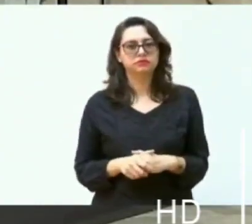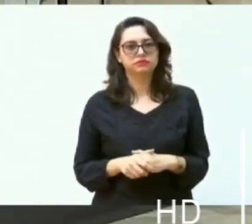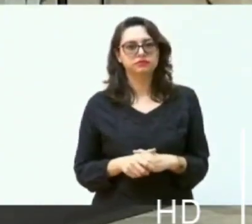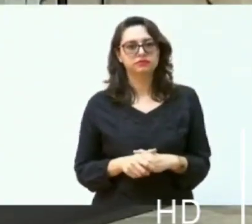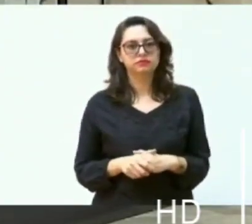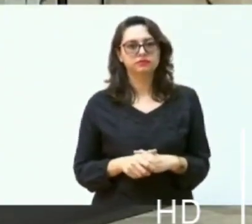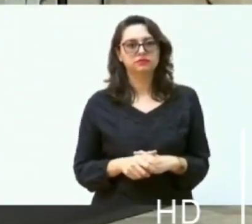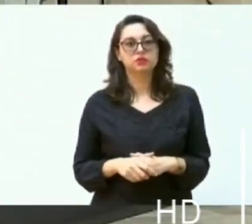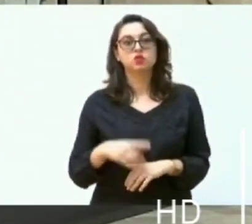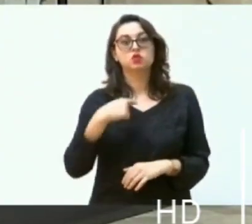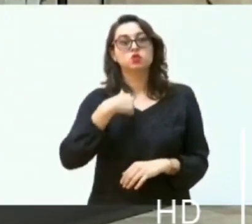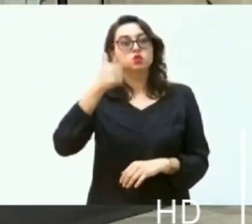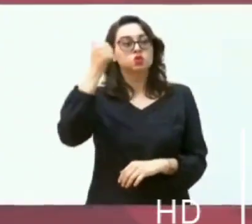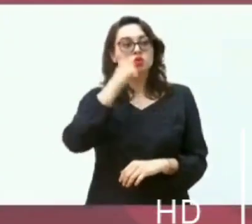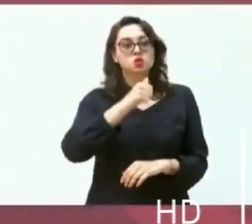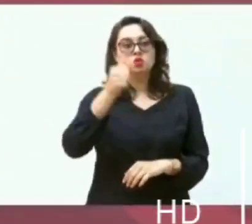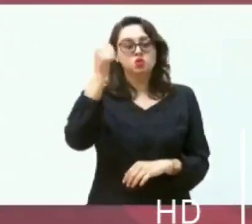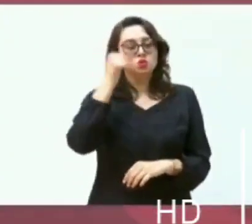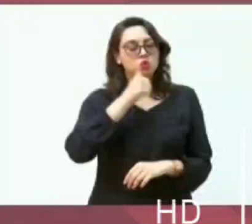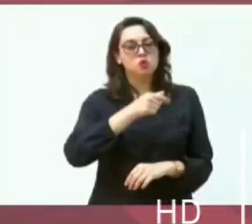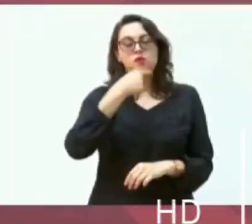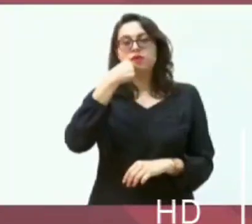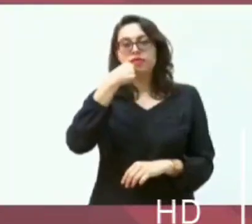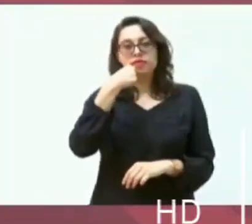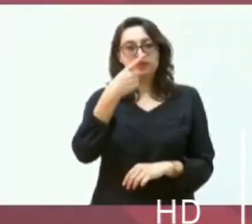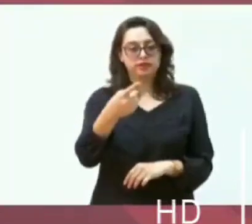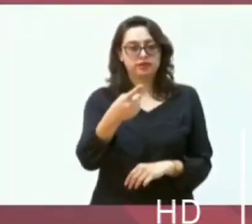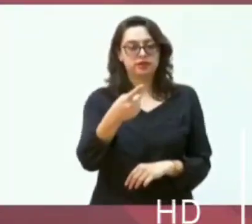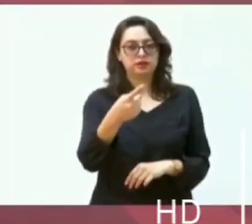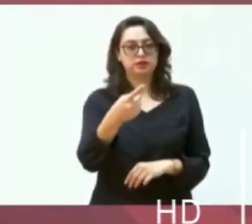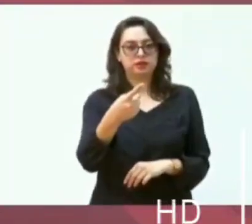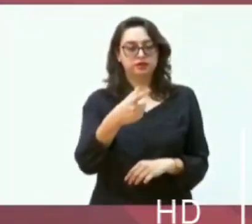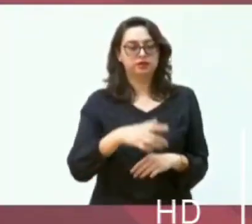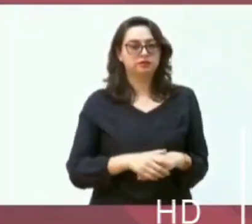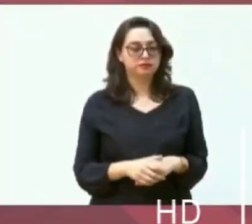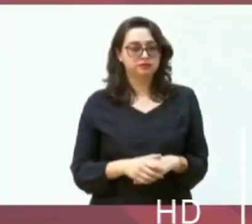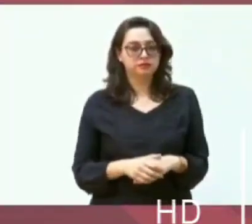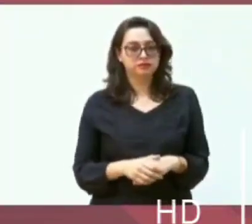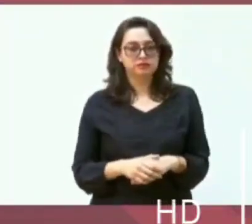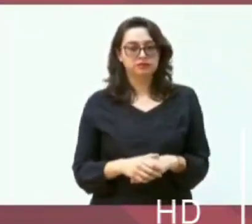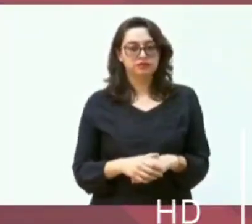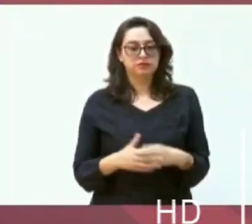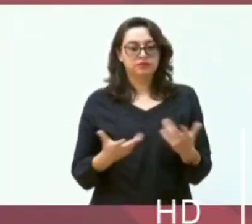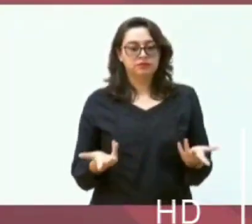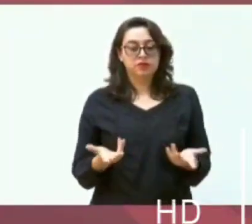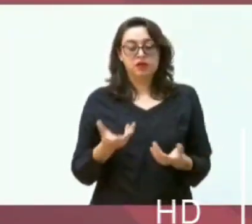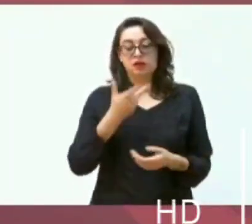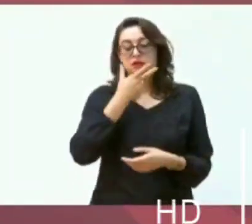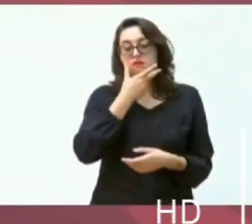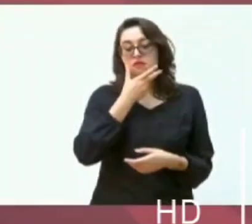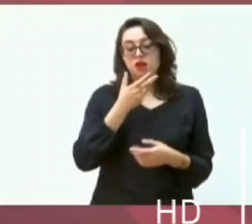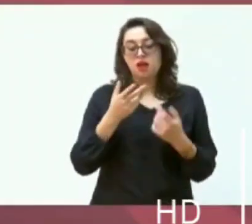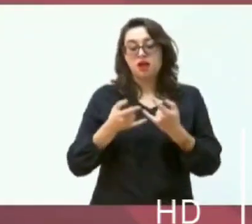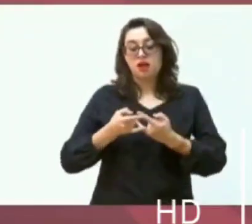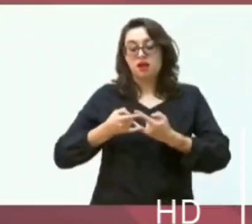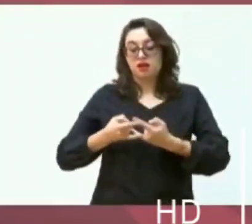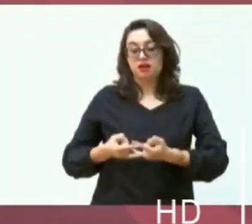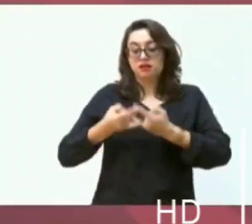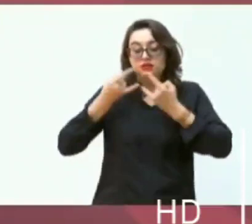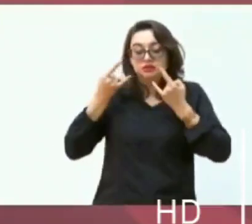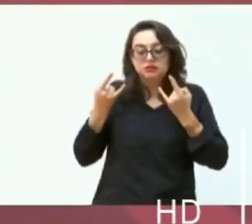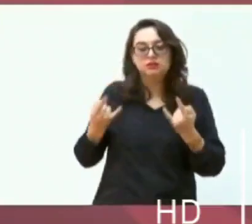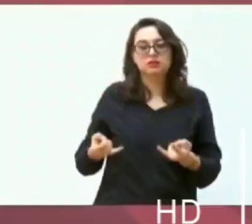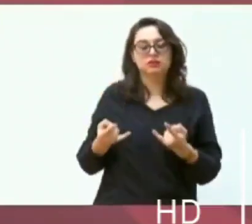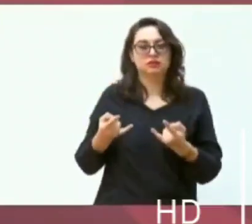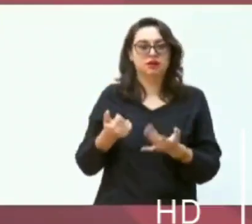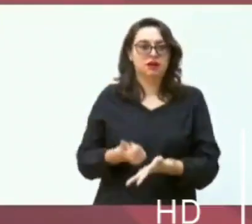Siempre repito que la historia, como decía Cicerón, es la maestra de